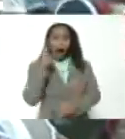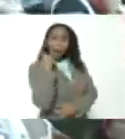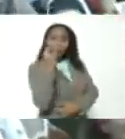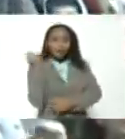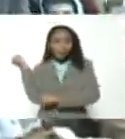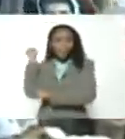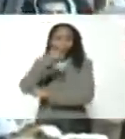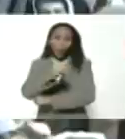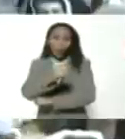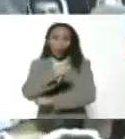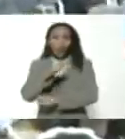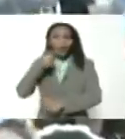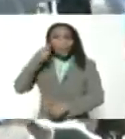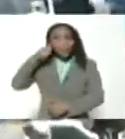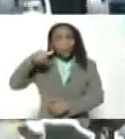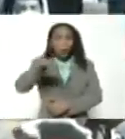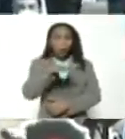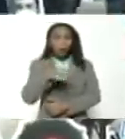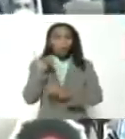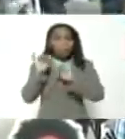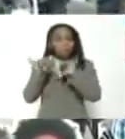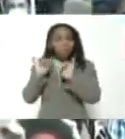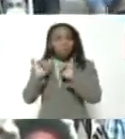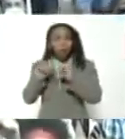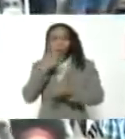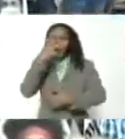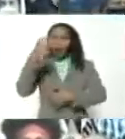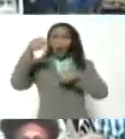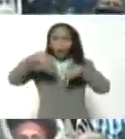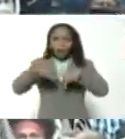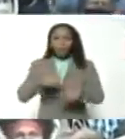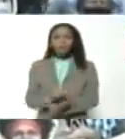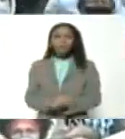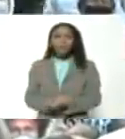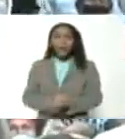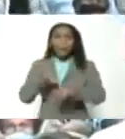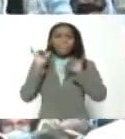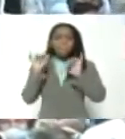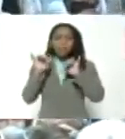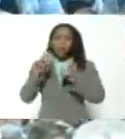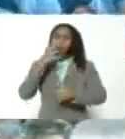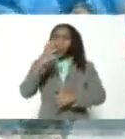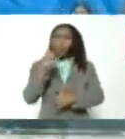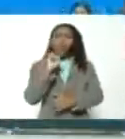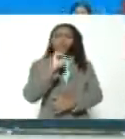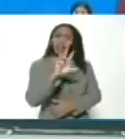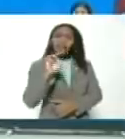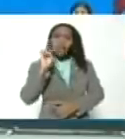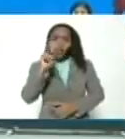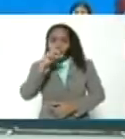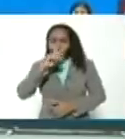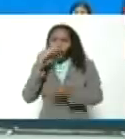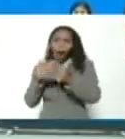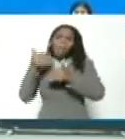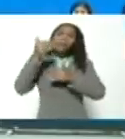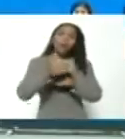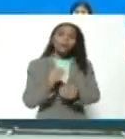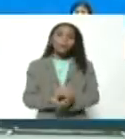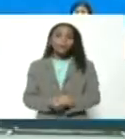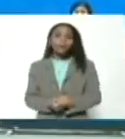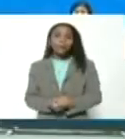será vencido. Es el mismo grito de hoy, el mismo grito 32 años después.